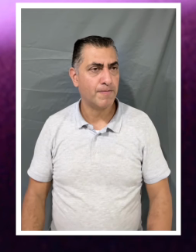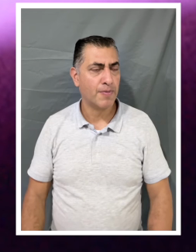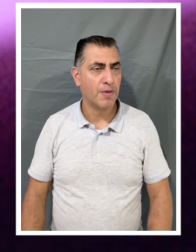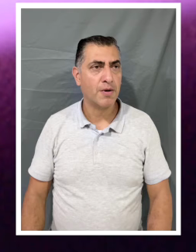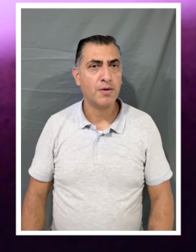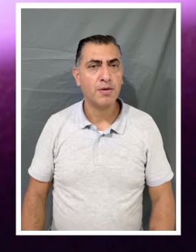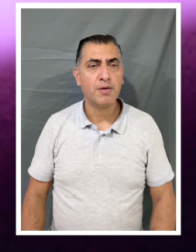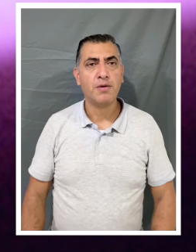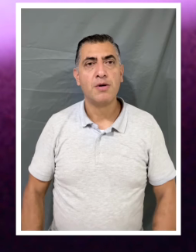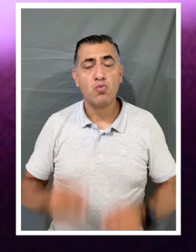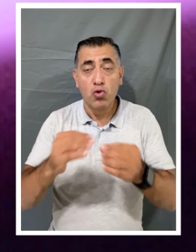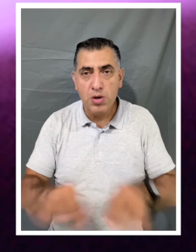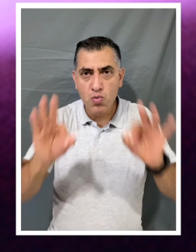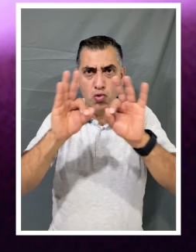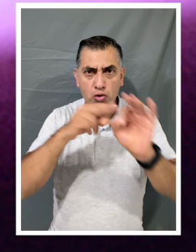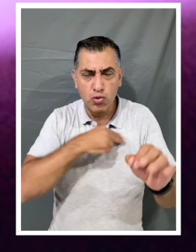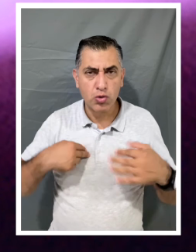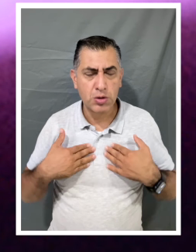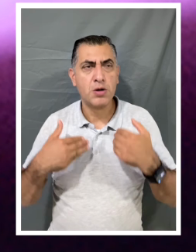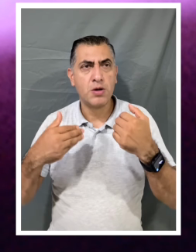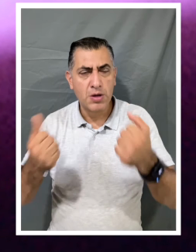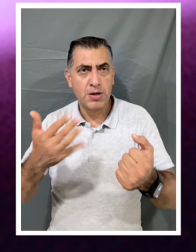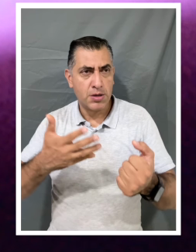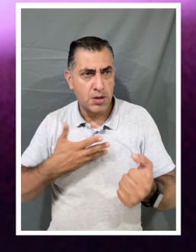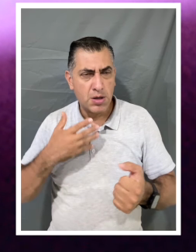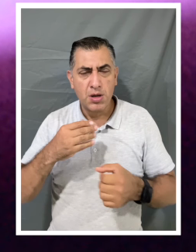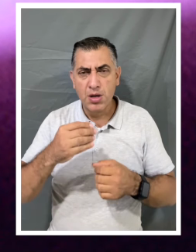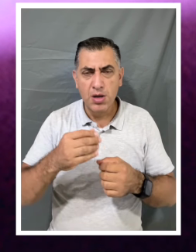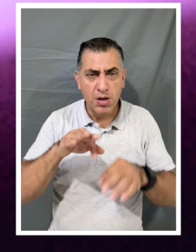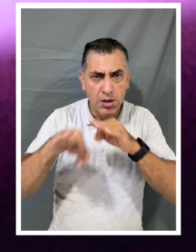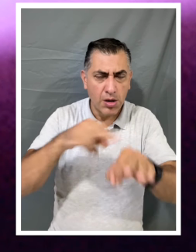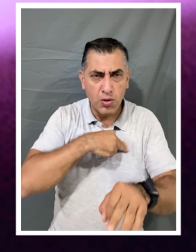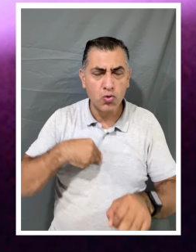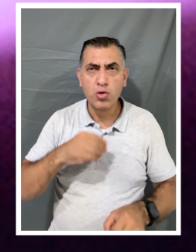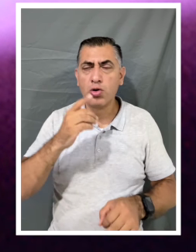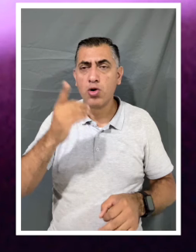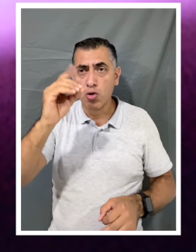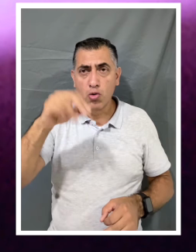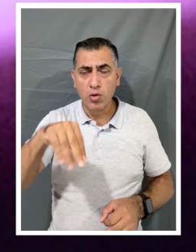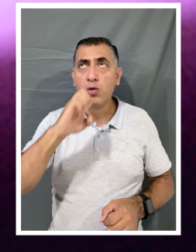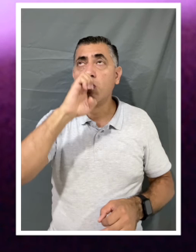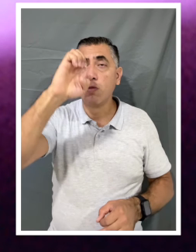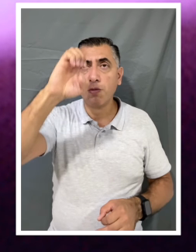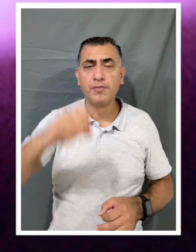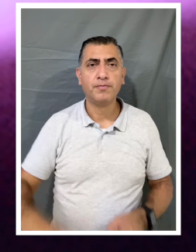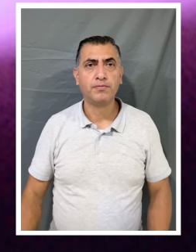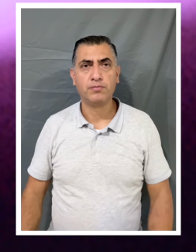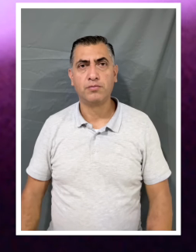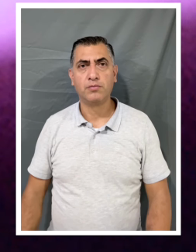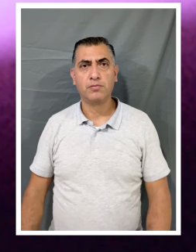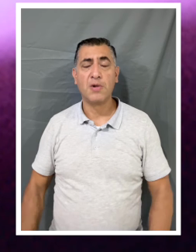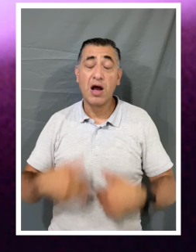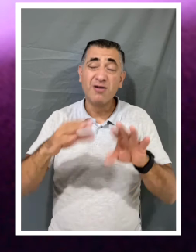no da resultado es importante que entendamos que tenemos que operar en nuestro los dones espirituales y que seamos flexibles en hacer cambios si se